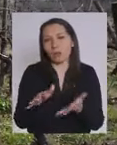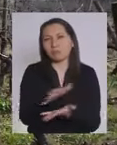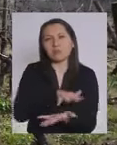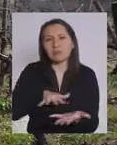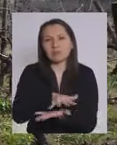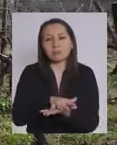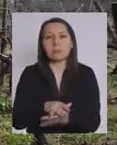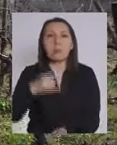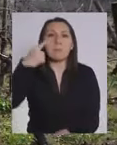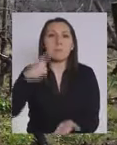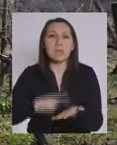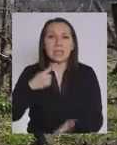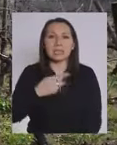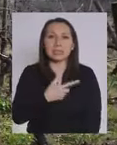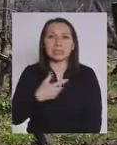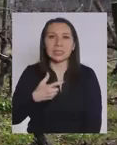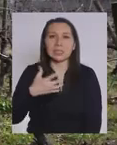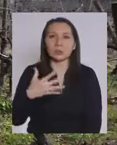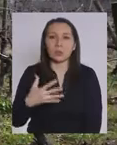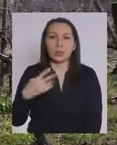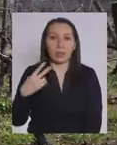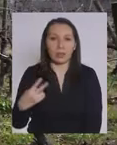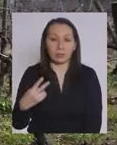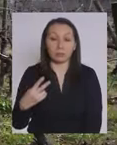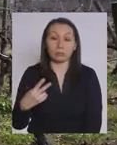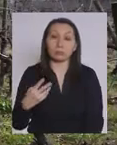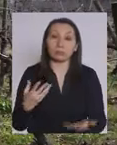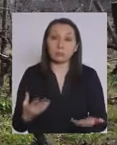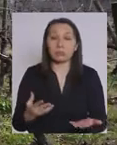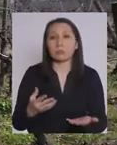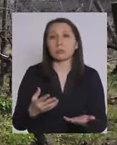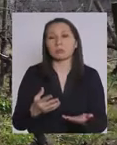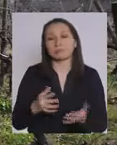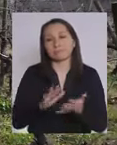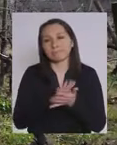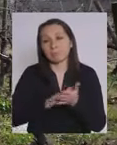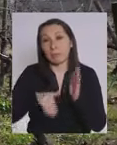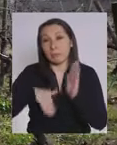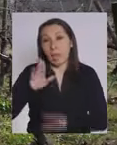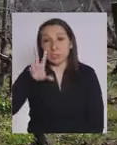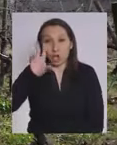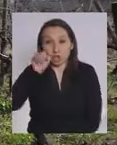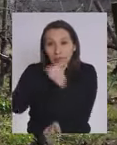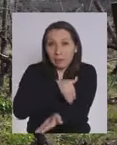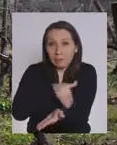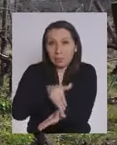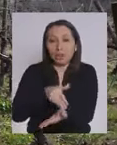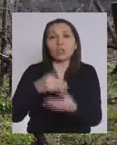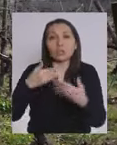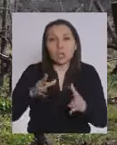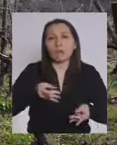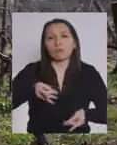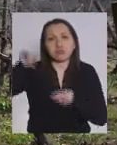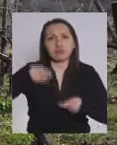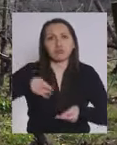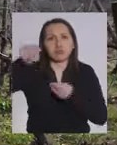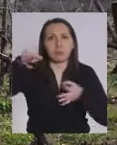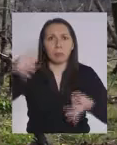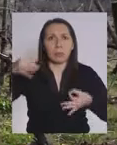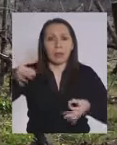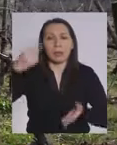solo mil 752 o sea en un universo de más de 80 millones de permisos que es